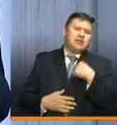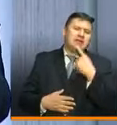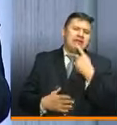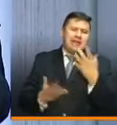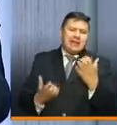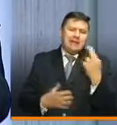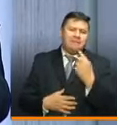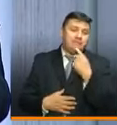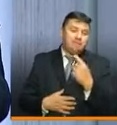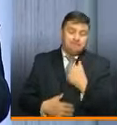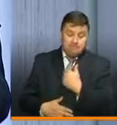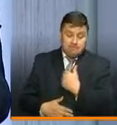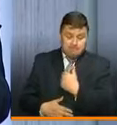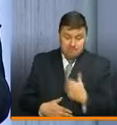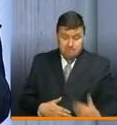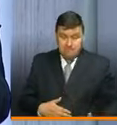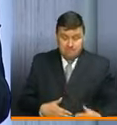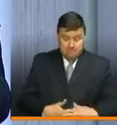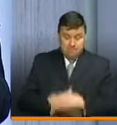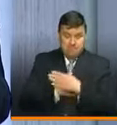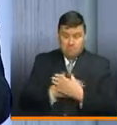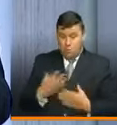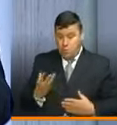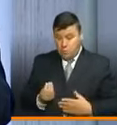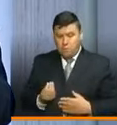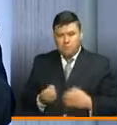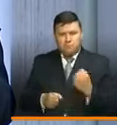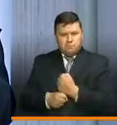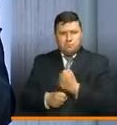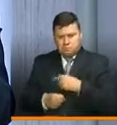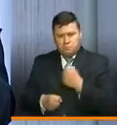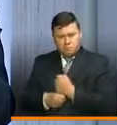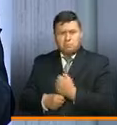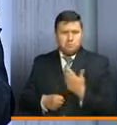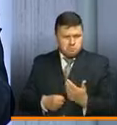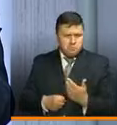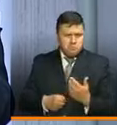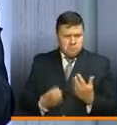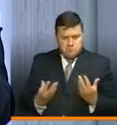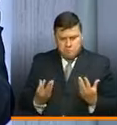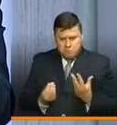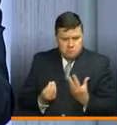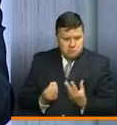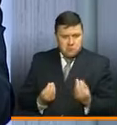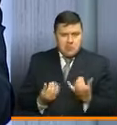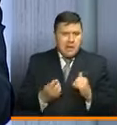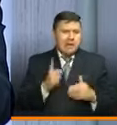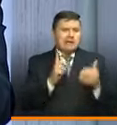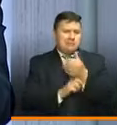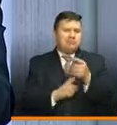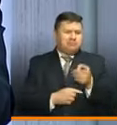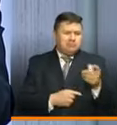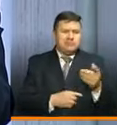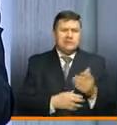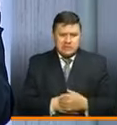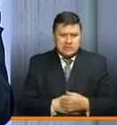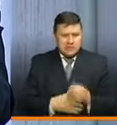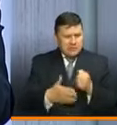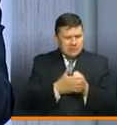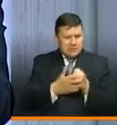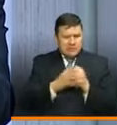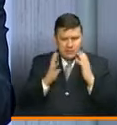reiterar que desde la Presidencia de la República, desde el equipo que hemos venido trabajando en este equipo operativo, encontramos en este reto